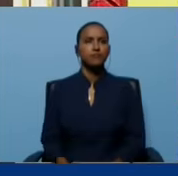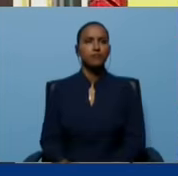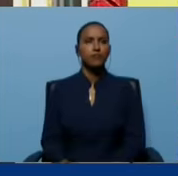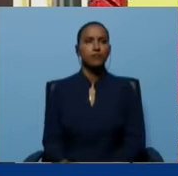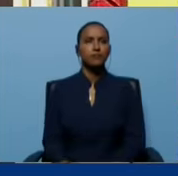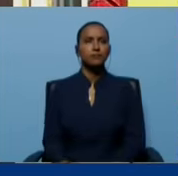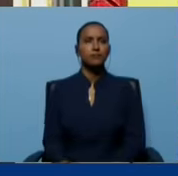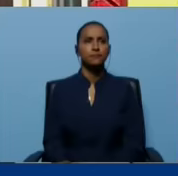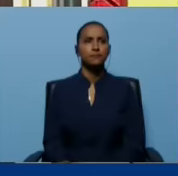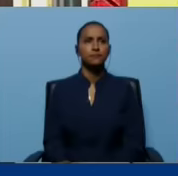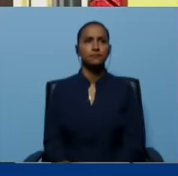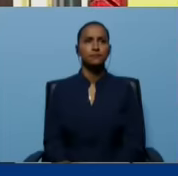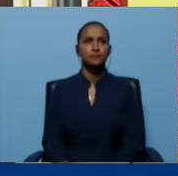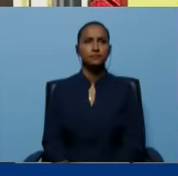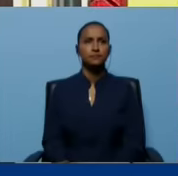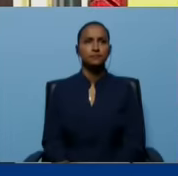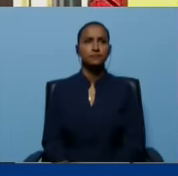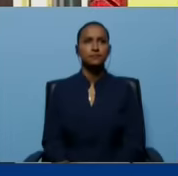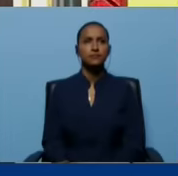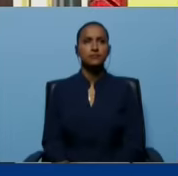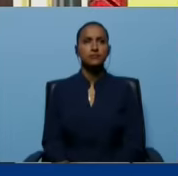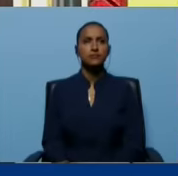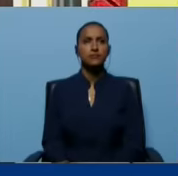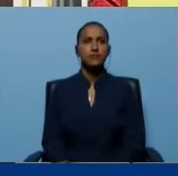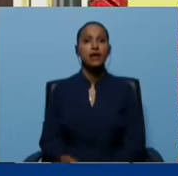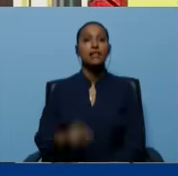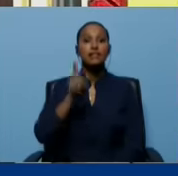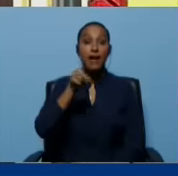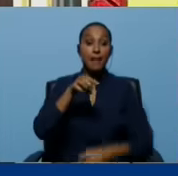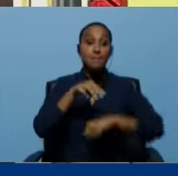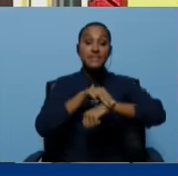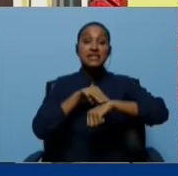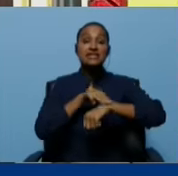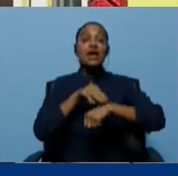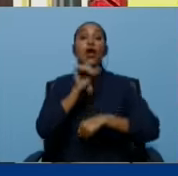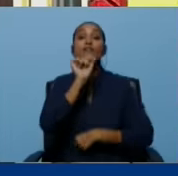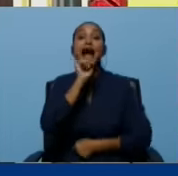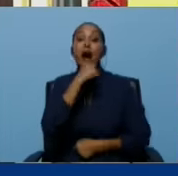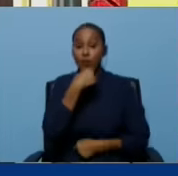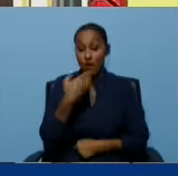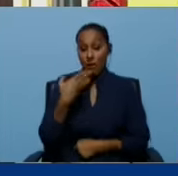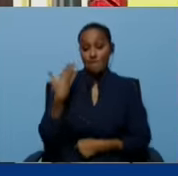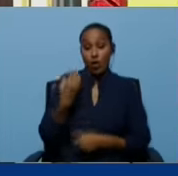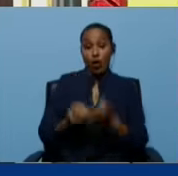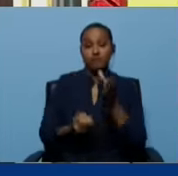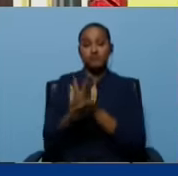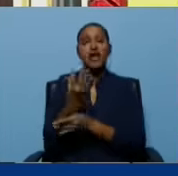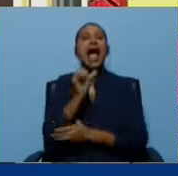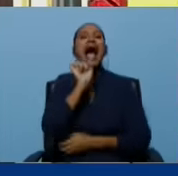Igual al Ministerio de Abuelos y Abuelas, que recién creé. Ahí estoy haciendo un ajuste necesario. Le